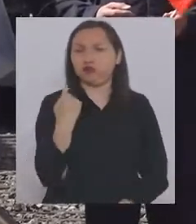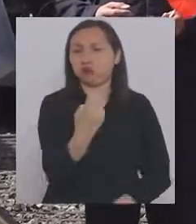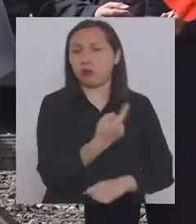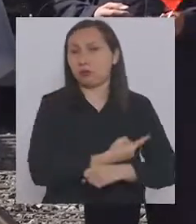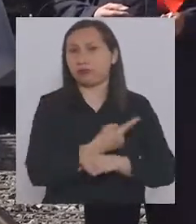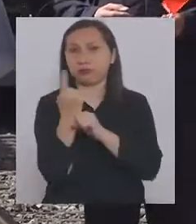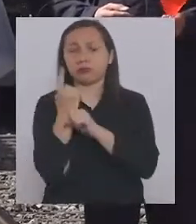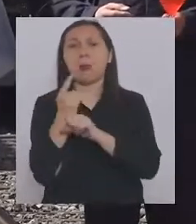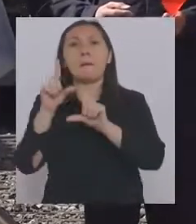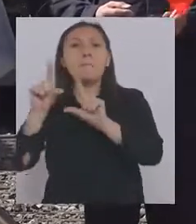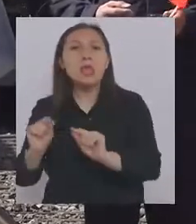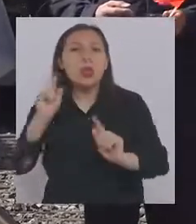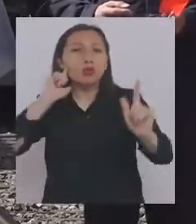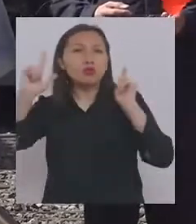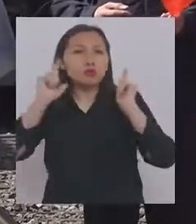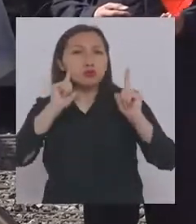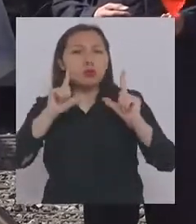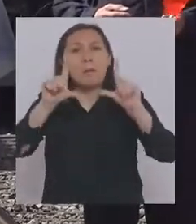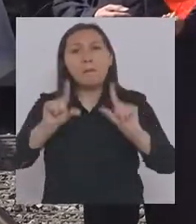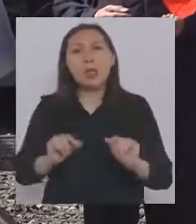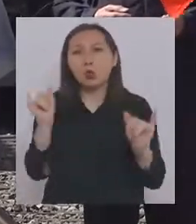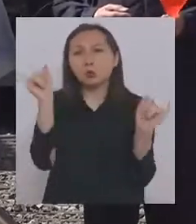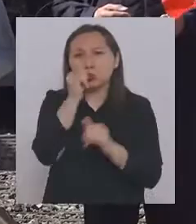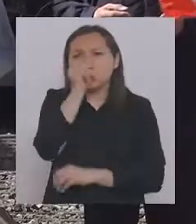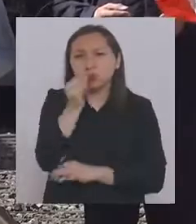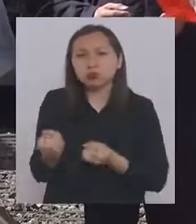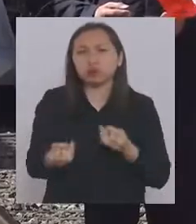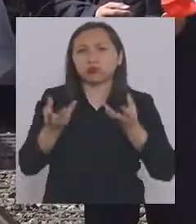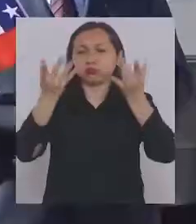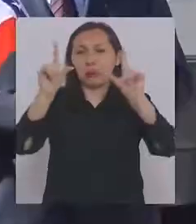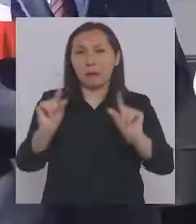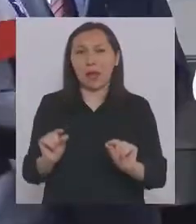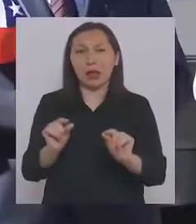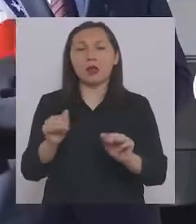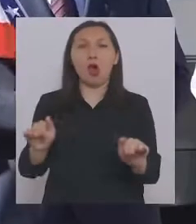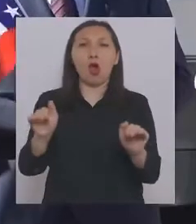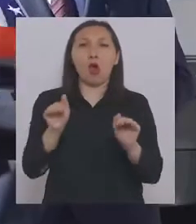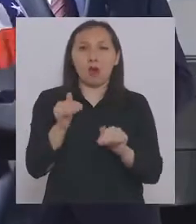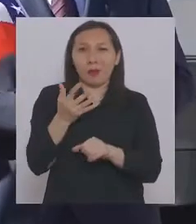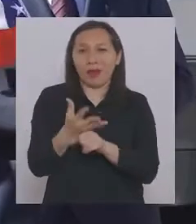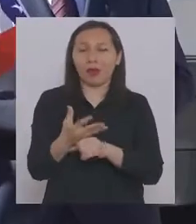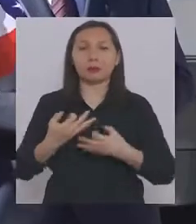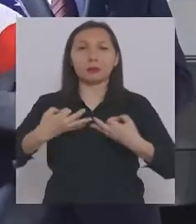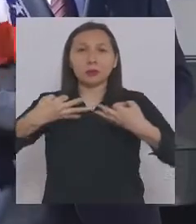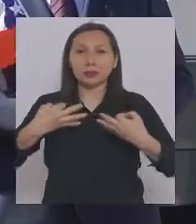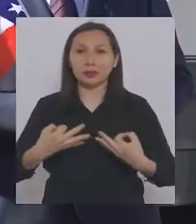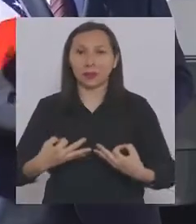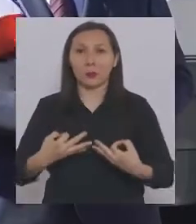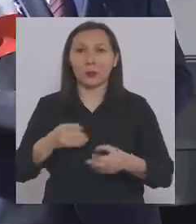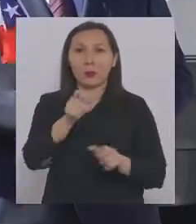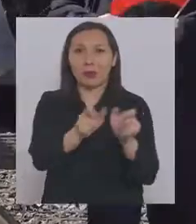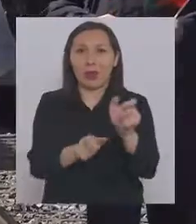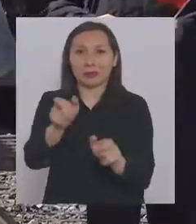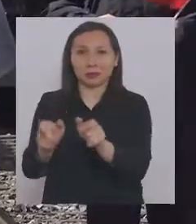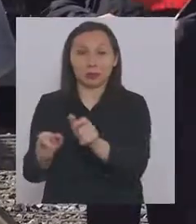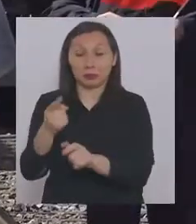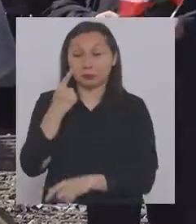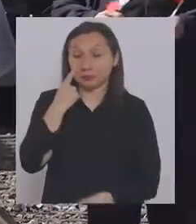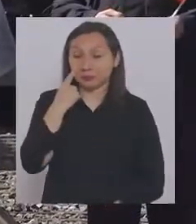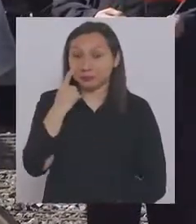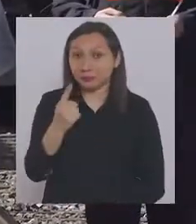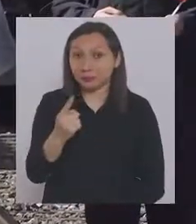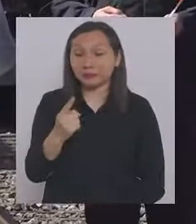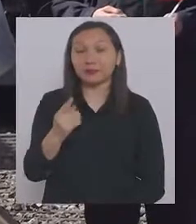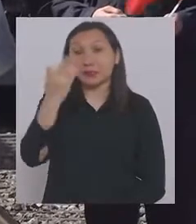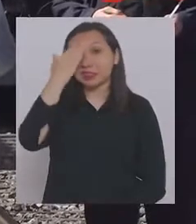más silenciosos, son menos contaminantes y tienen muchas comodidades y seguridades para los pasajeros. Mire, el